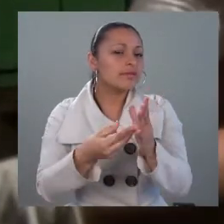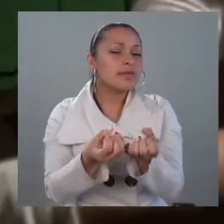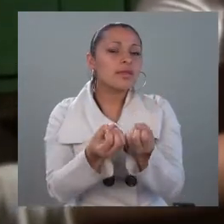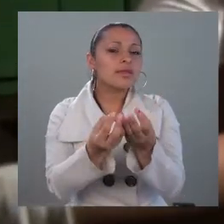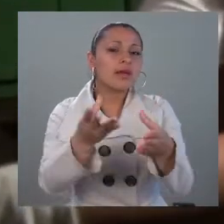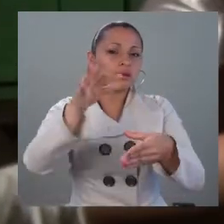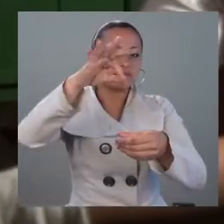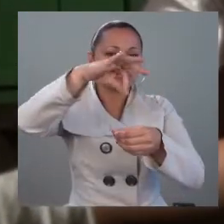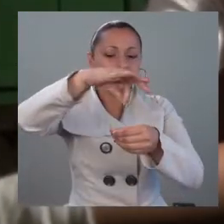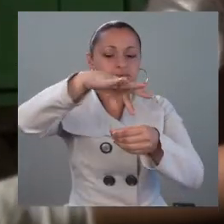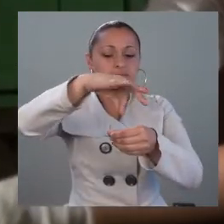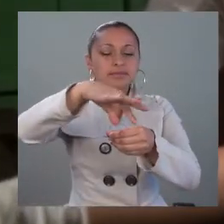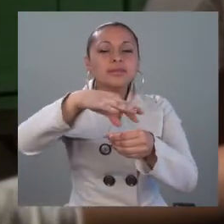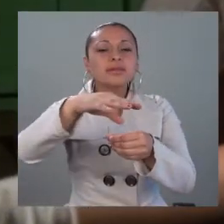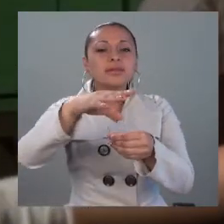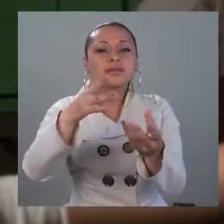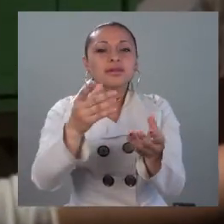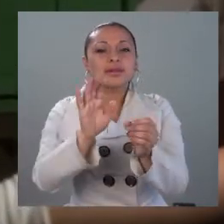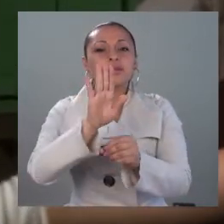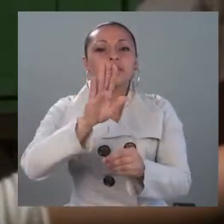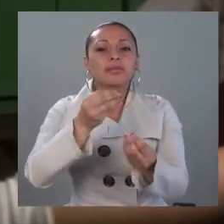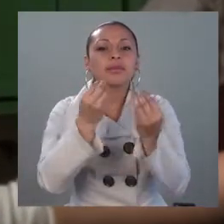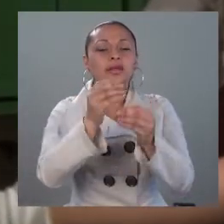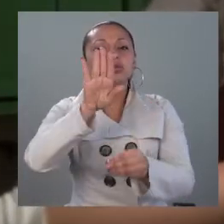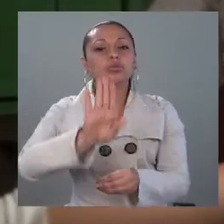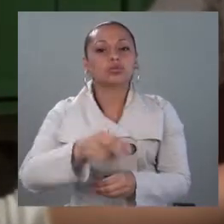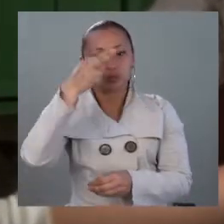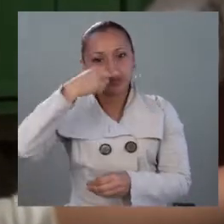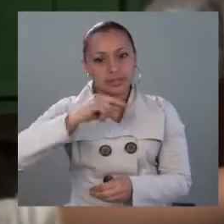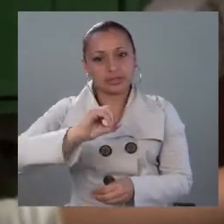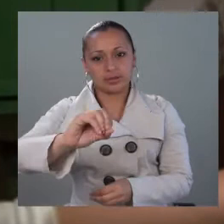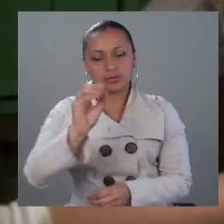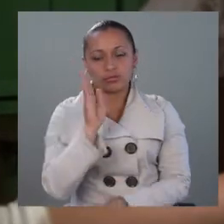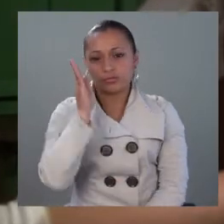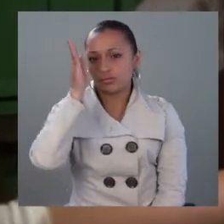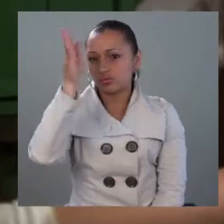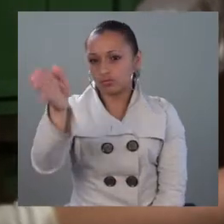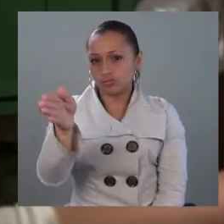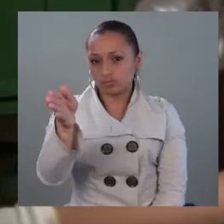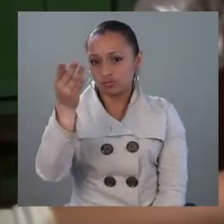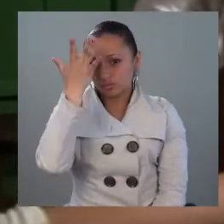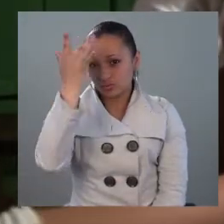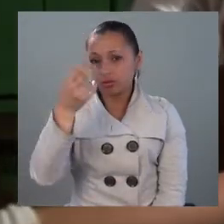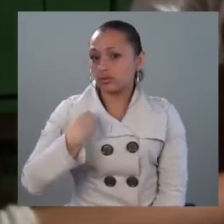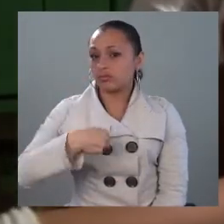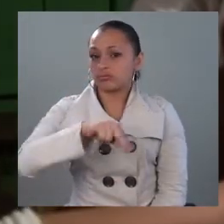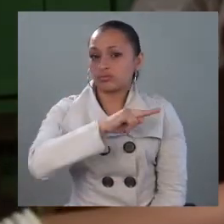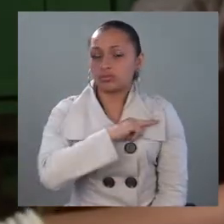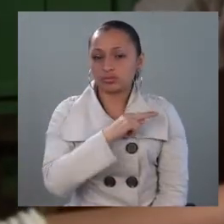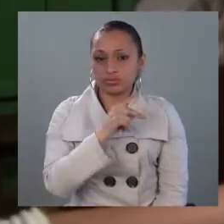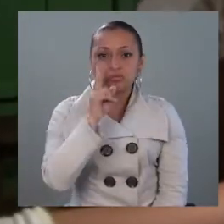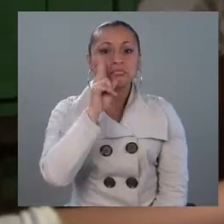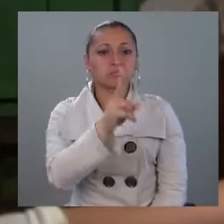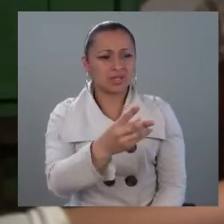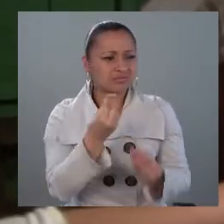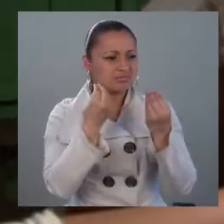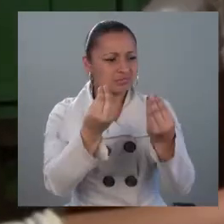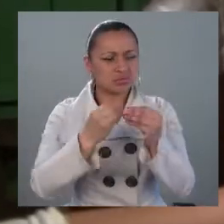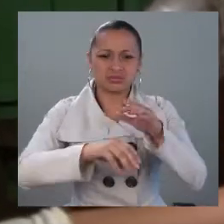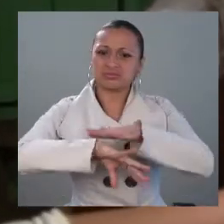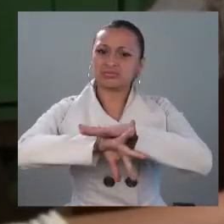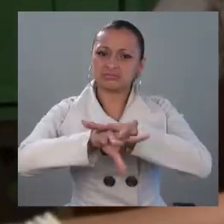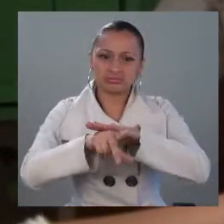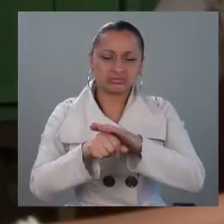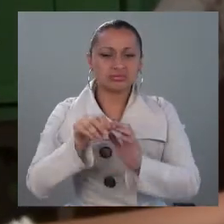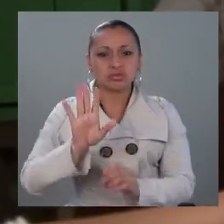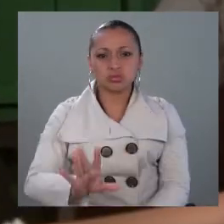semilla para nuestros hijos. Porque si nosotros, mirando tanta corrupción